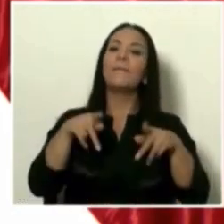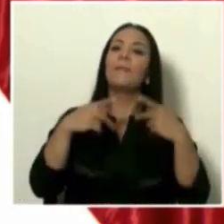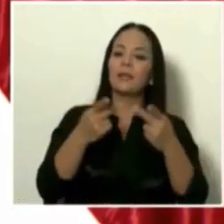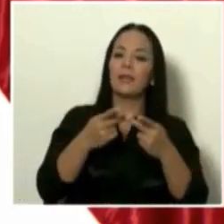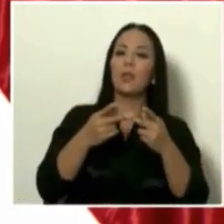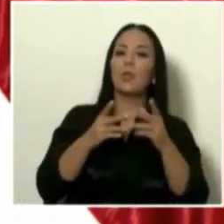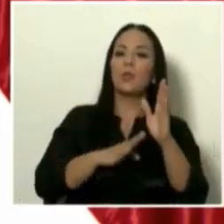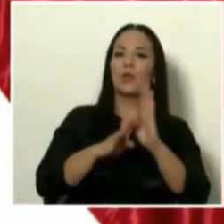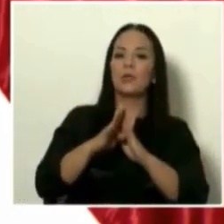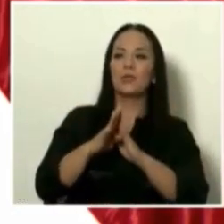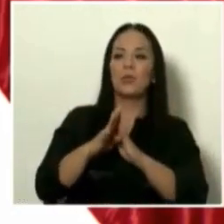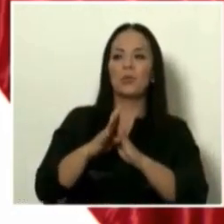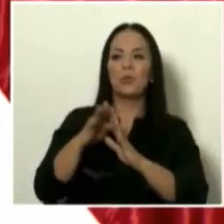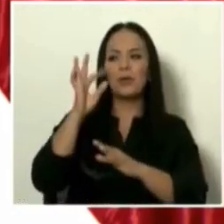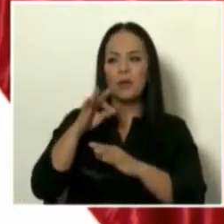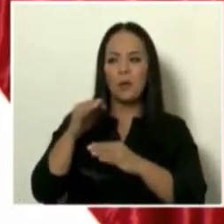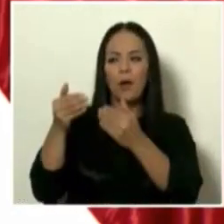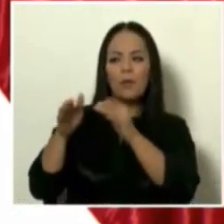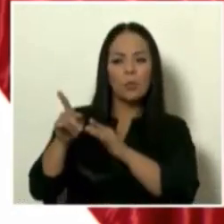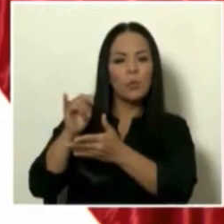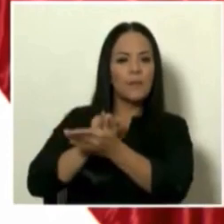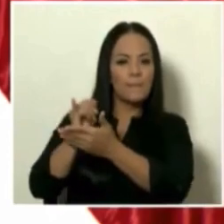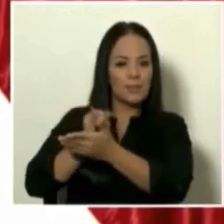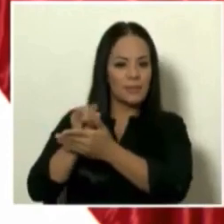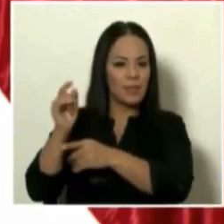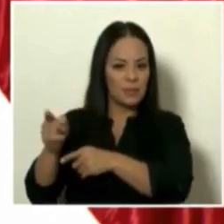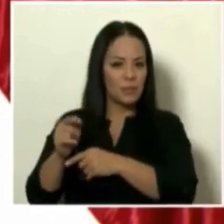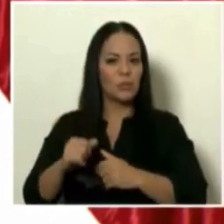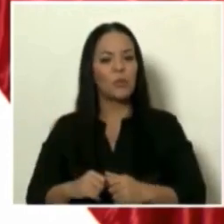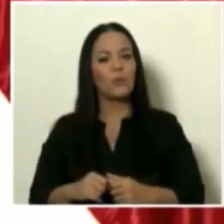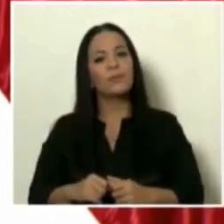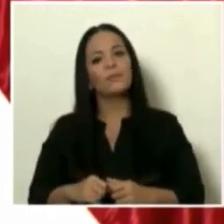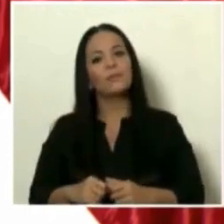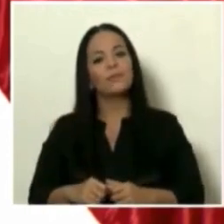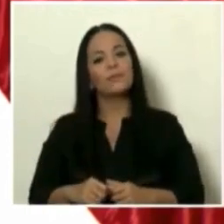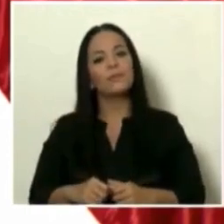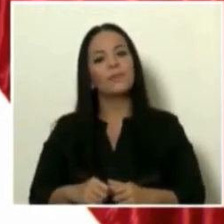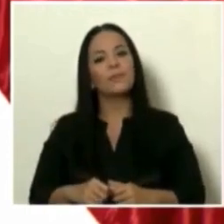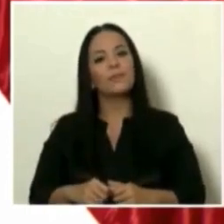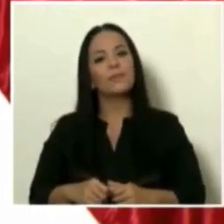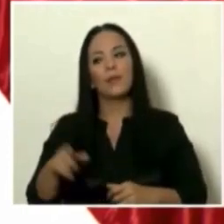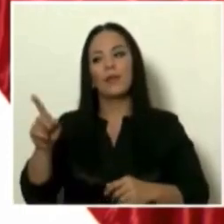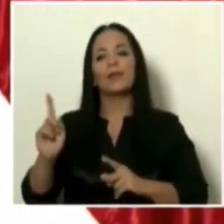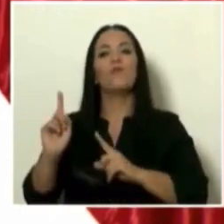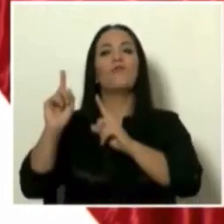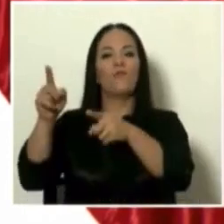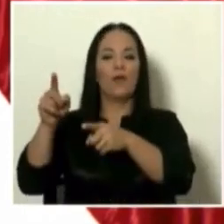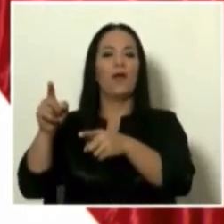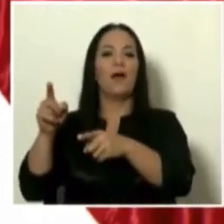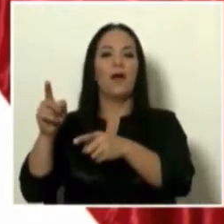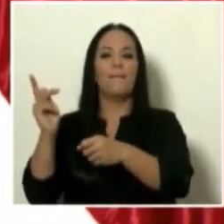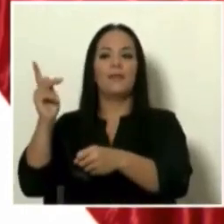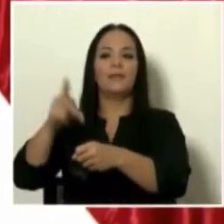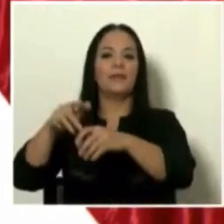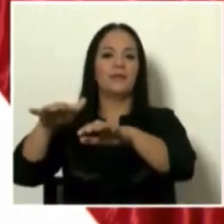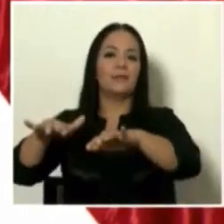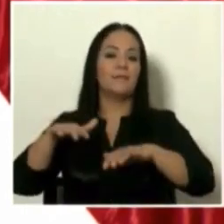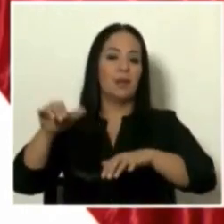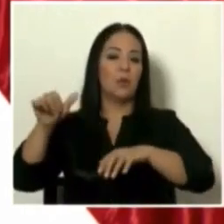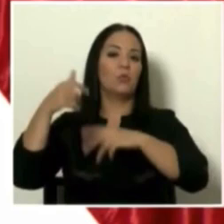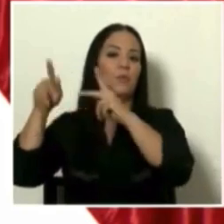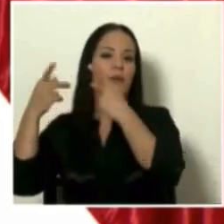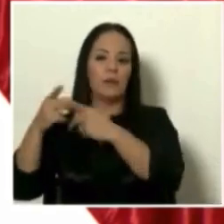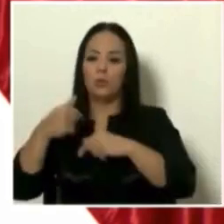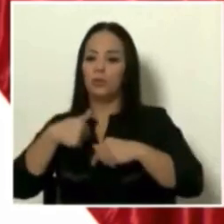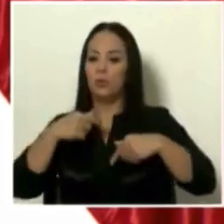le levantó una investigación porque ella ya fue a participar en una asamblea de otro partido. Yo no me meto en la parte